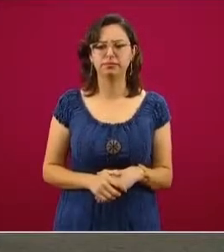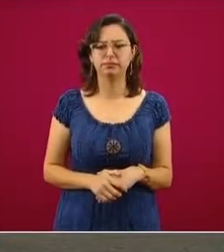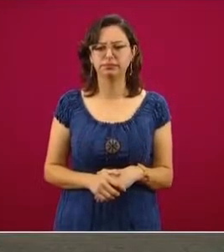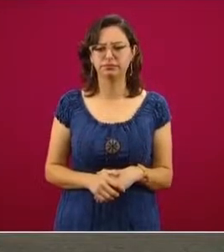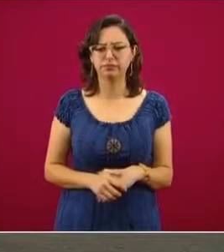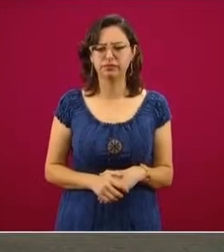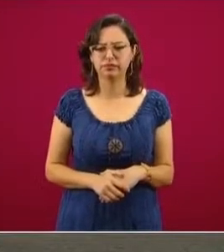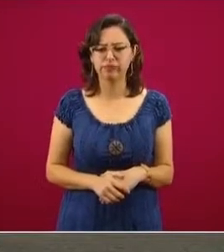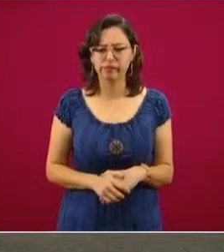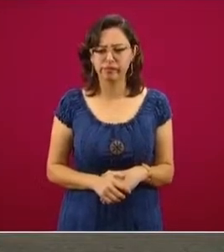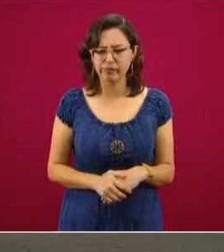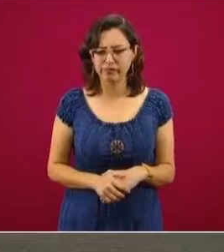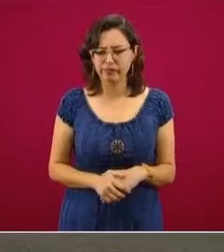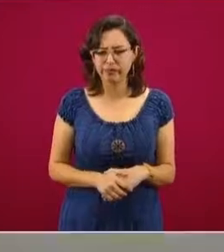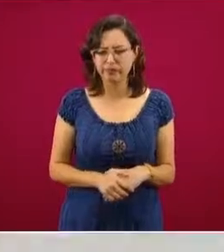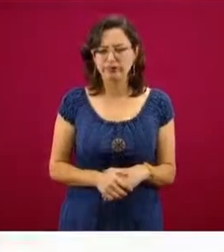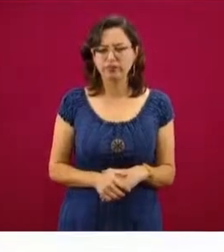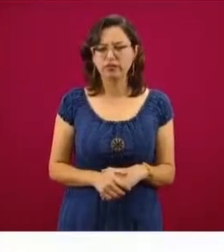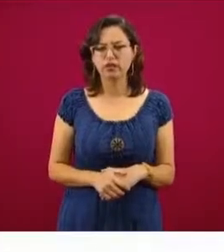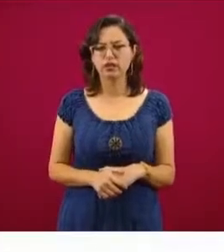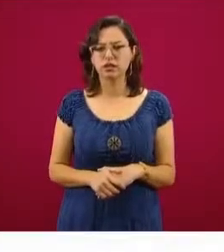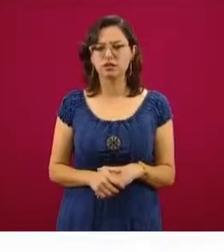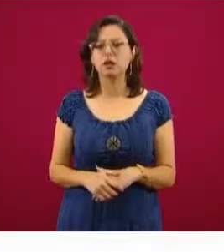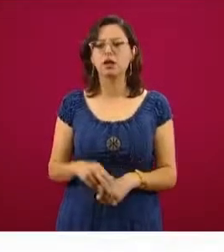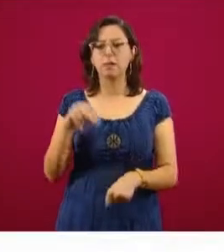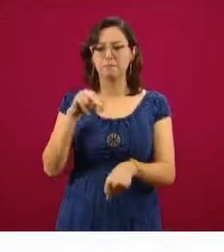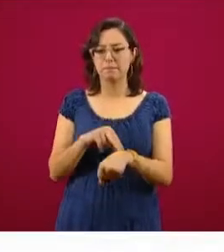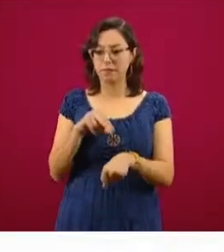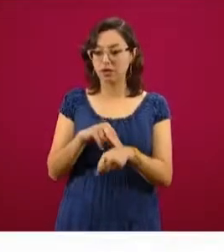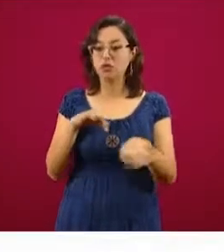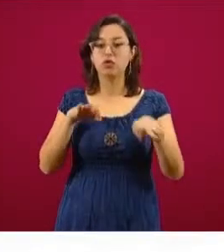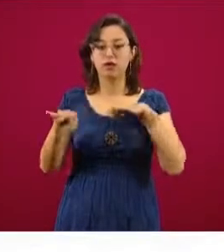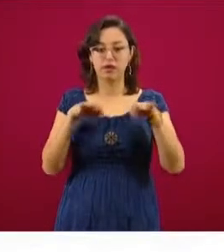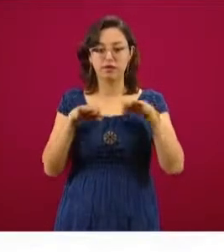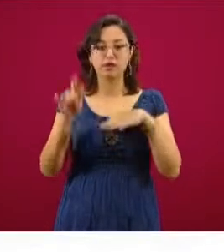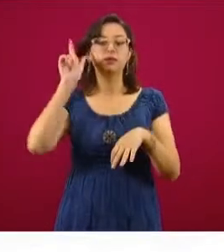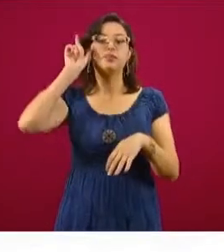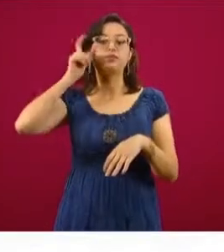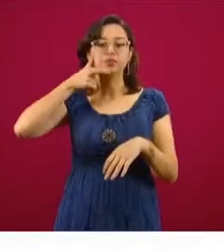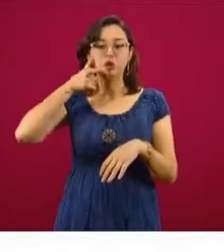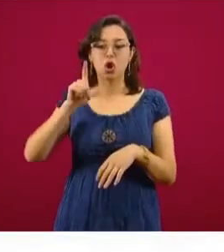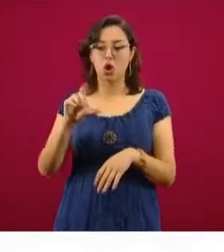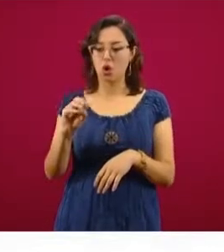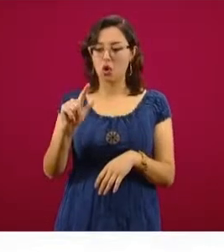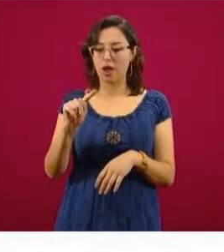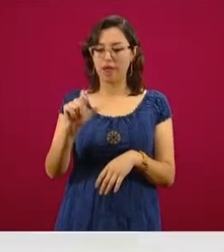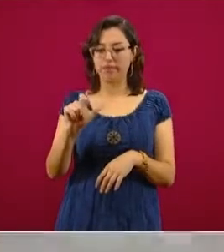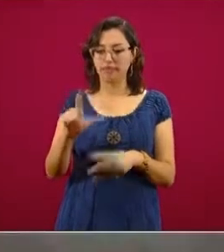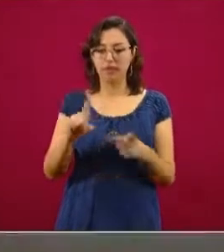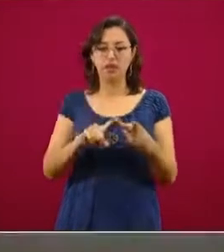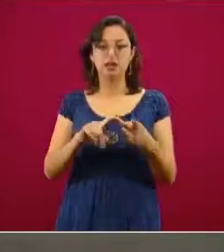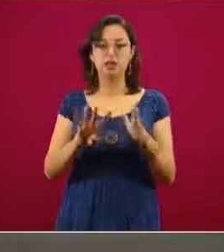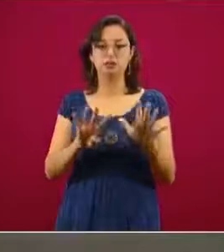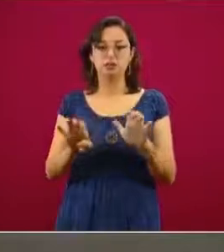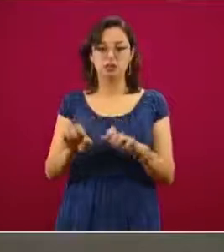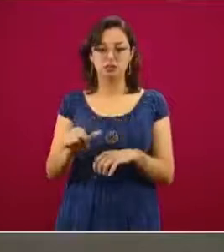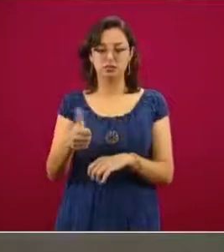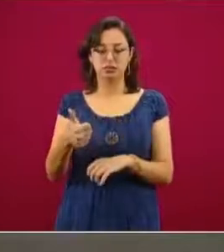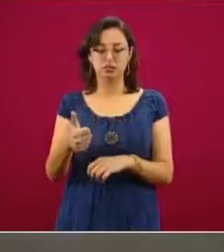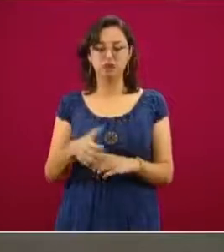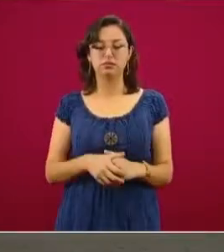Estos son los médicos que están, el personal médico que está en Locatel y en el 911. Adelante.